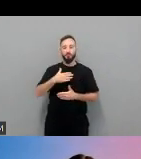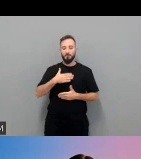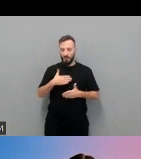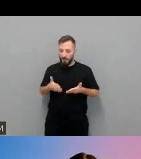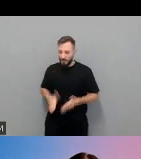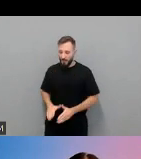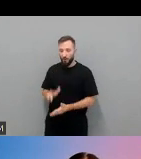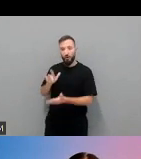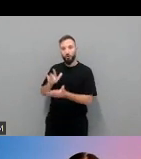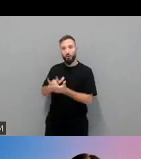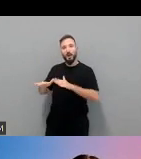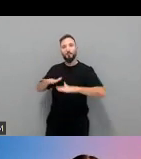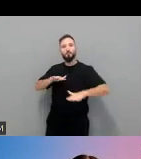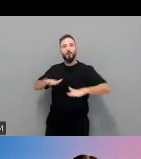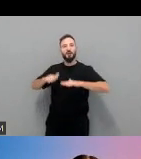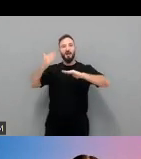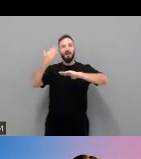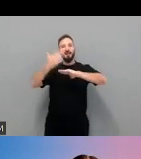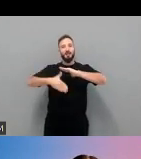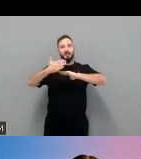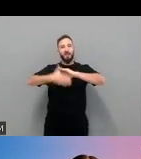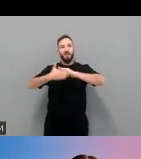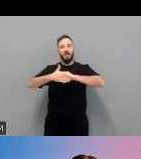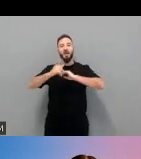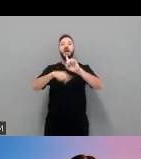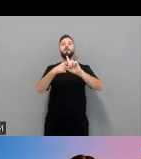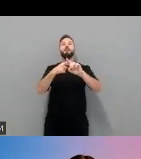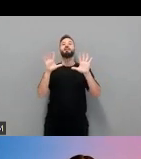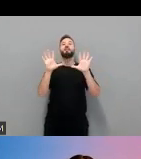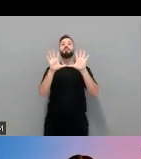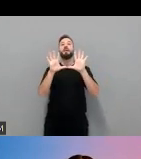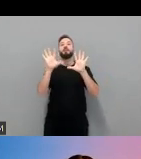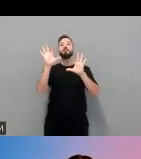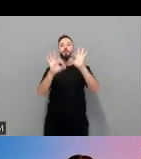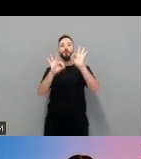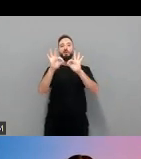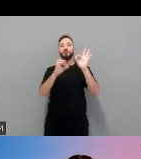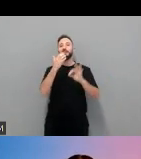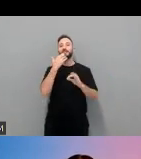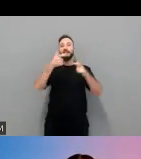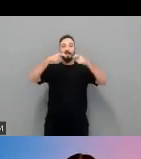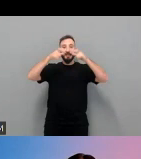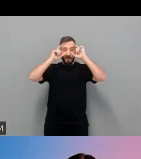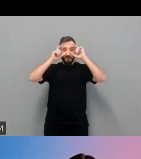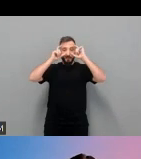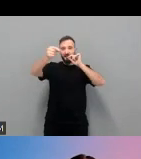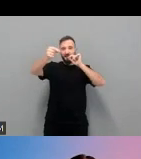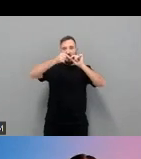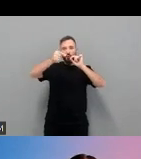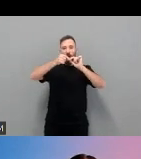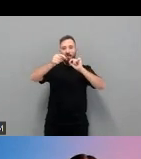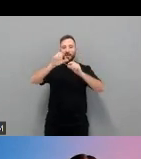la movilidad reducida, y un 10% para adquisición de gafas graduadas o lentes de contacto.